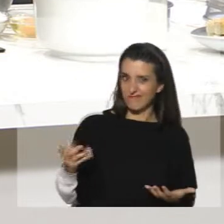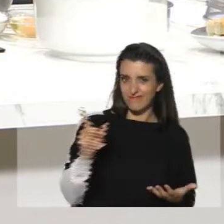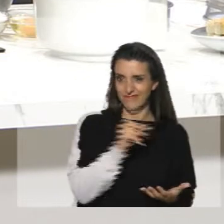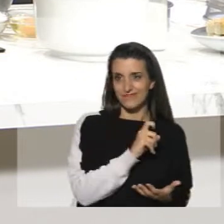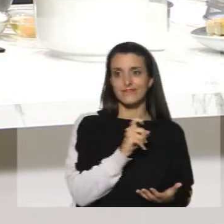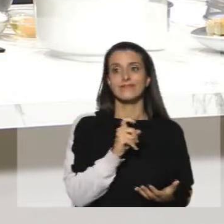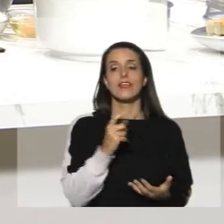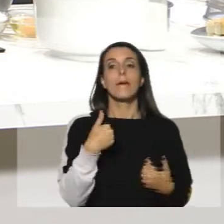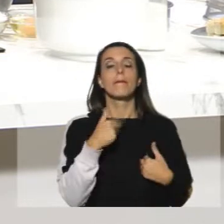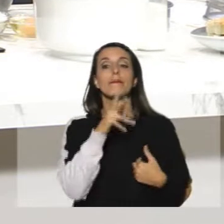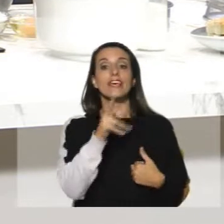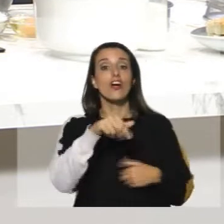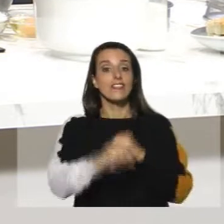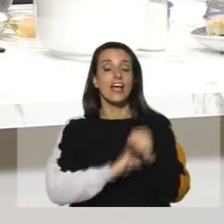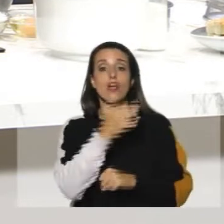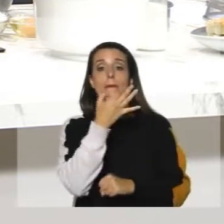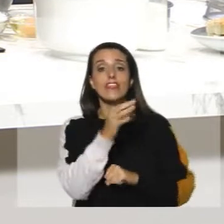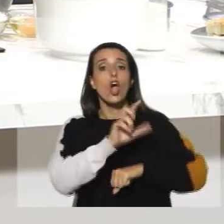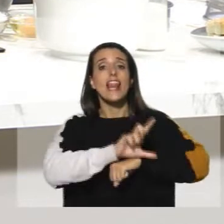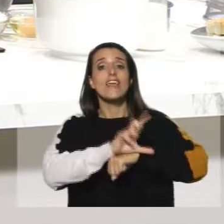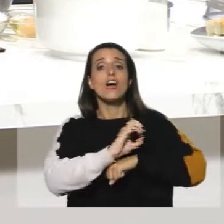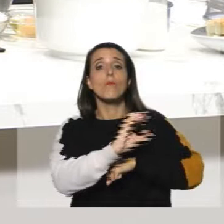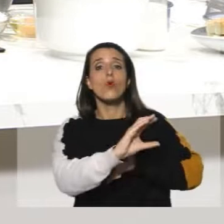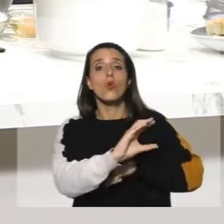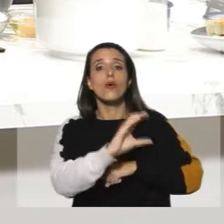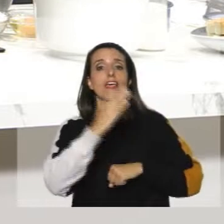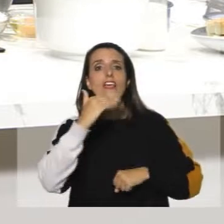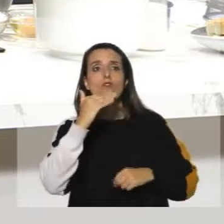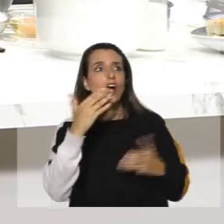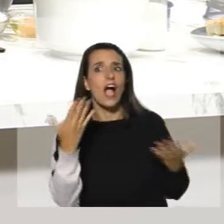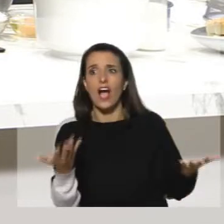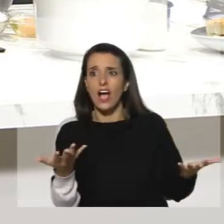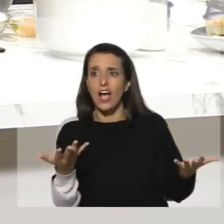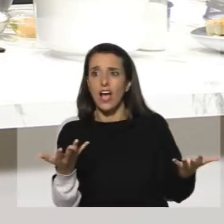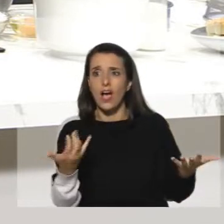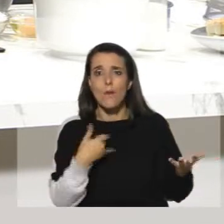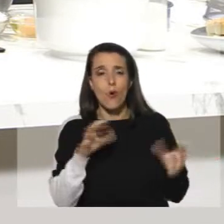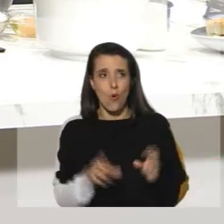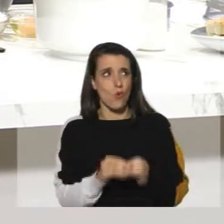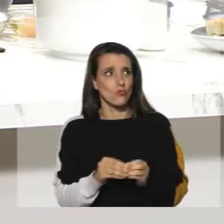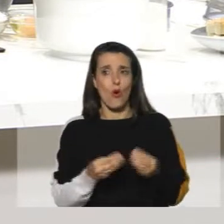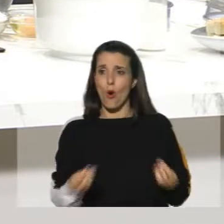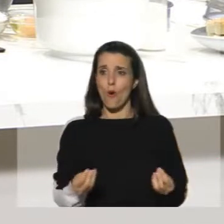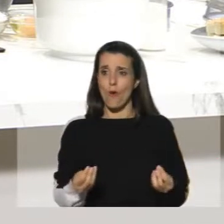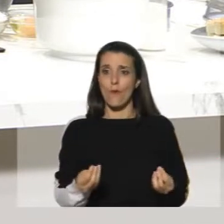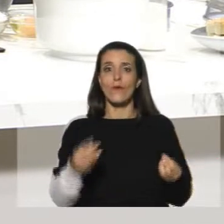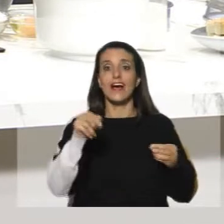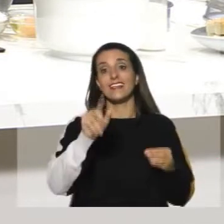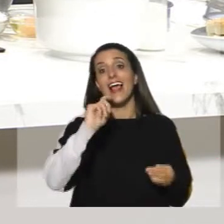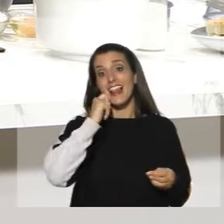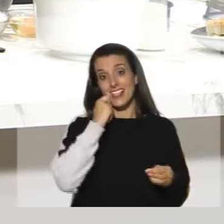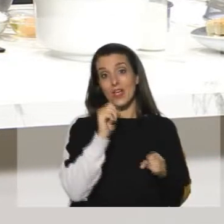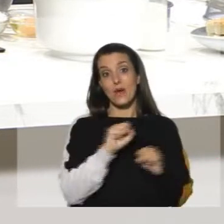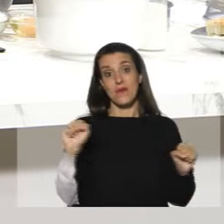ponen de uno, dos temas. Mi hijo este año me dijo de Liverpool y de Boca, o sea, dos temas en una torta. Ay, era muy complejo. Bueno, era deportivo. Era igual. Muy complejo, sí, sí. Pero esta es una linda opción